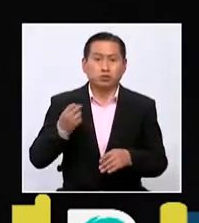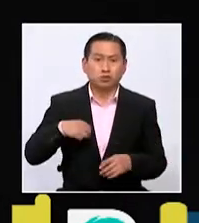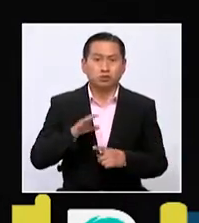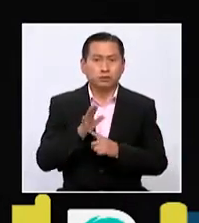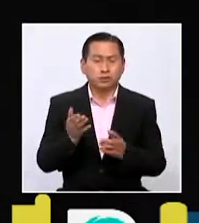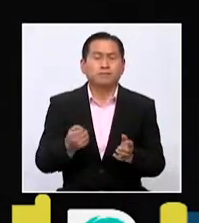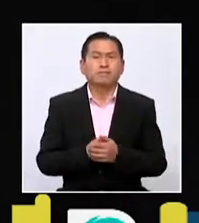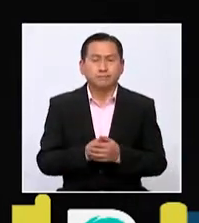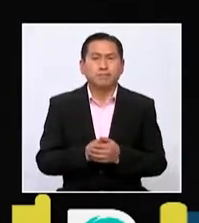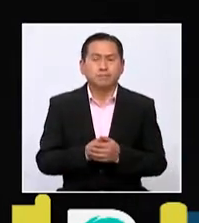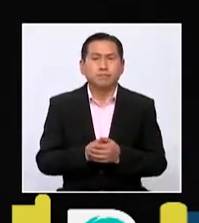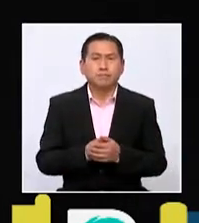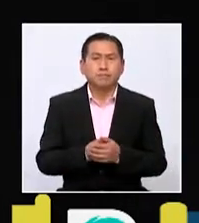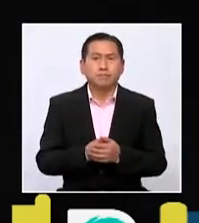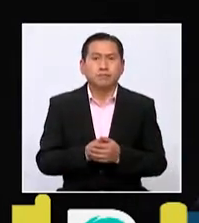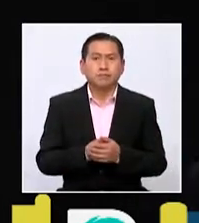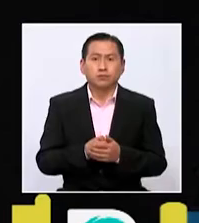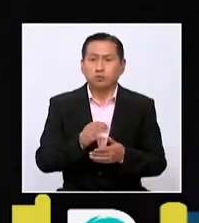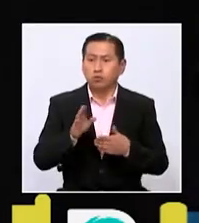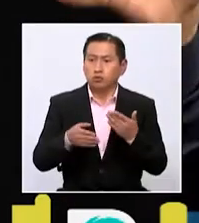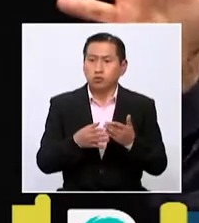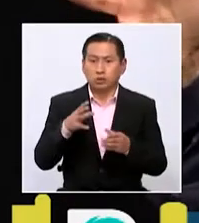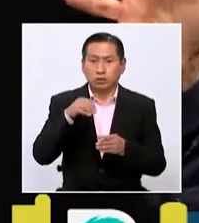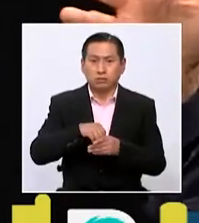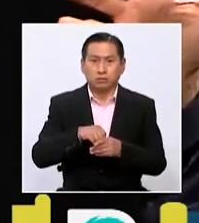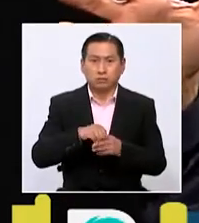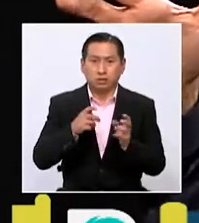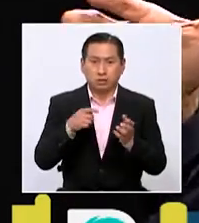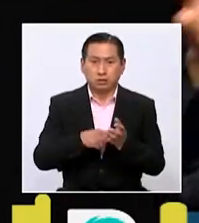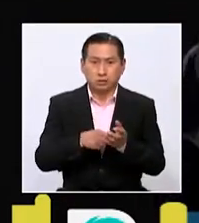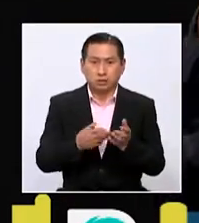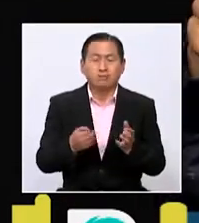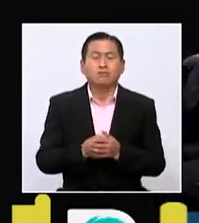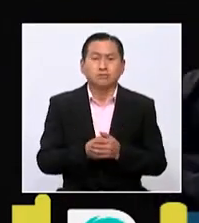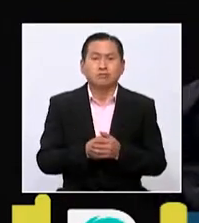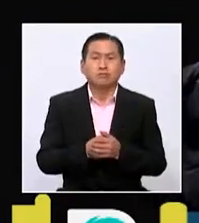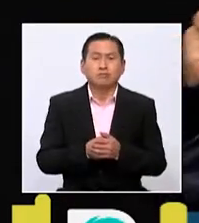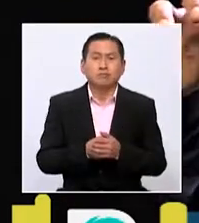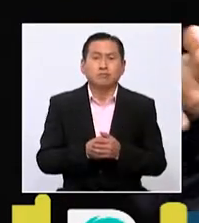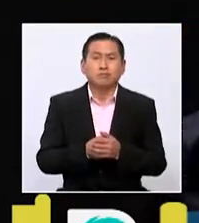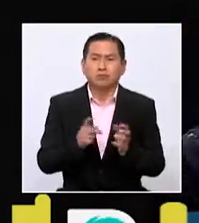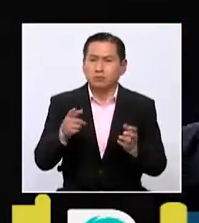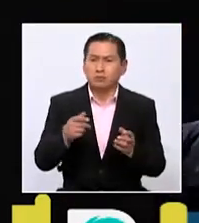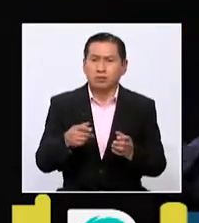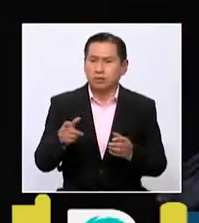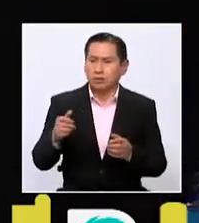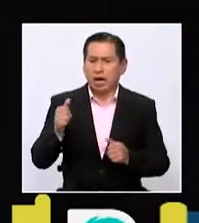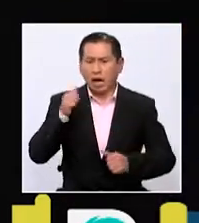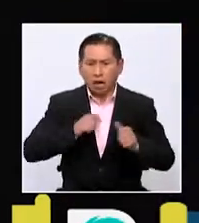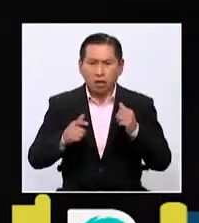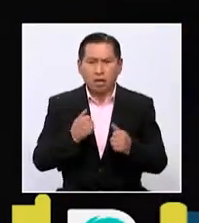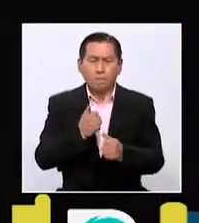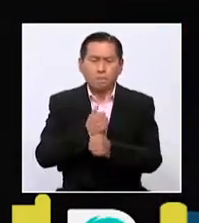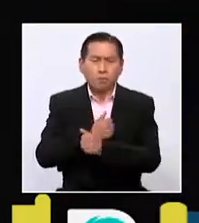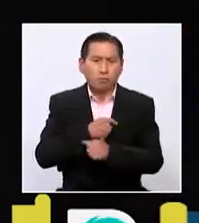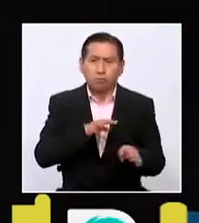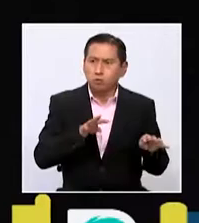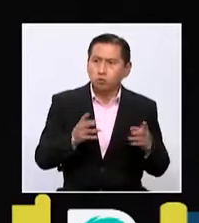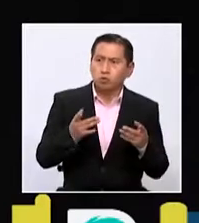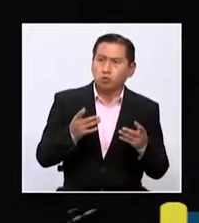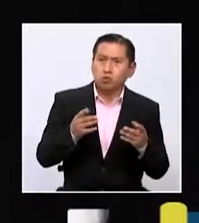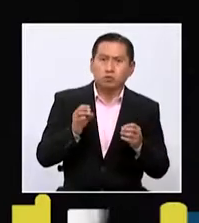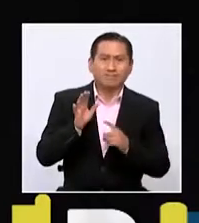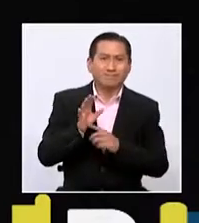dar. Toda dentro de una historia de ficción, de acción, de amor, ¿no? De suspenso, pero